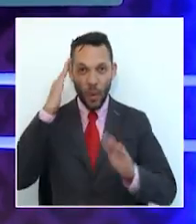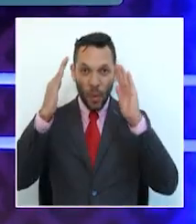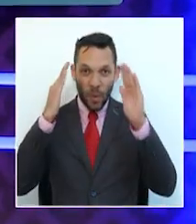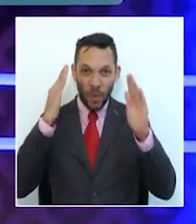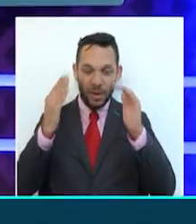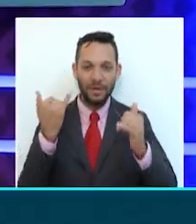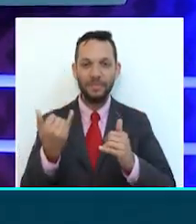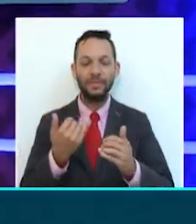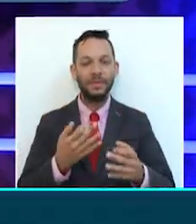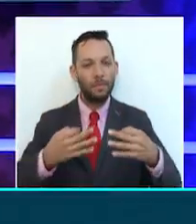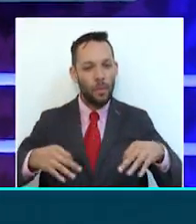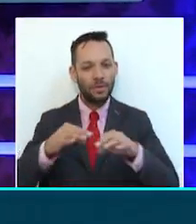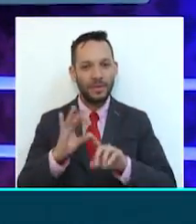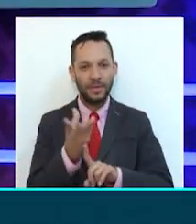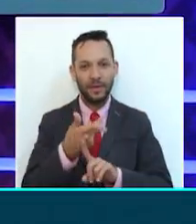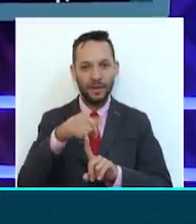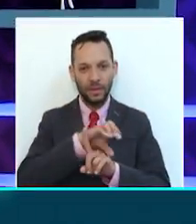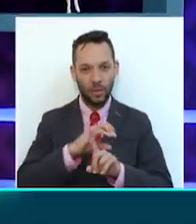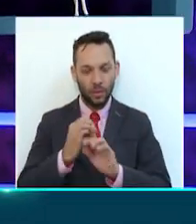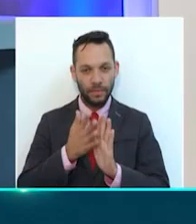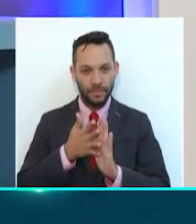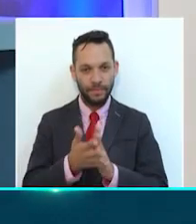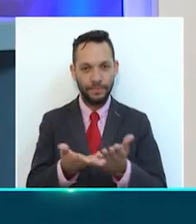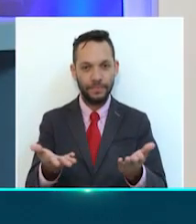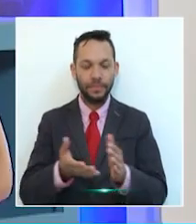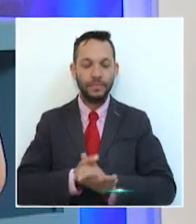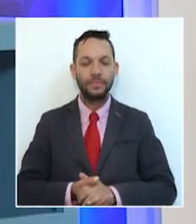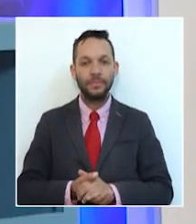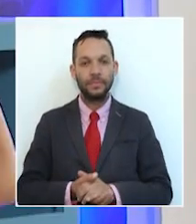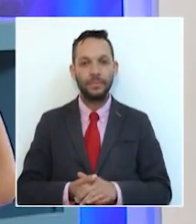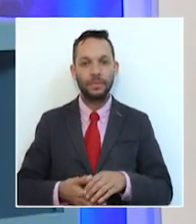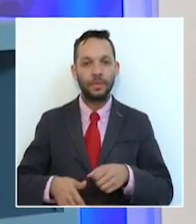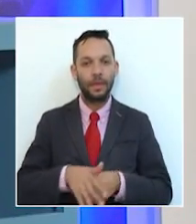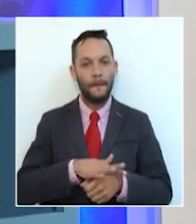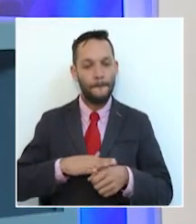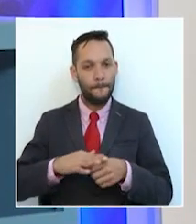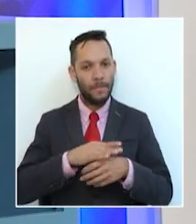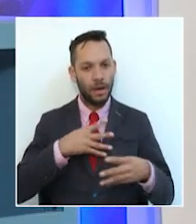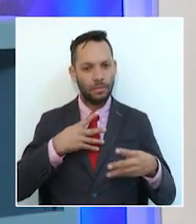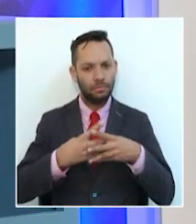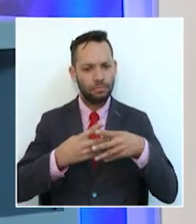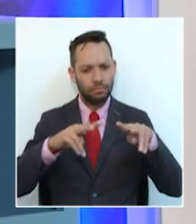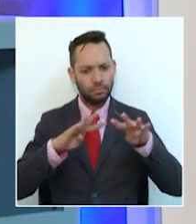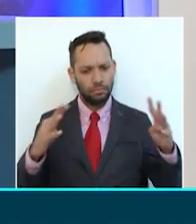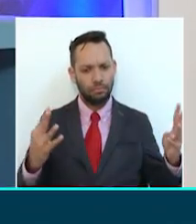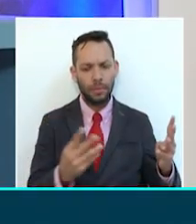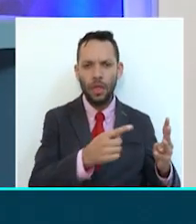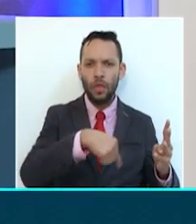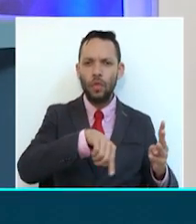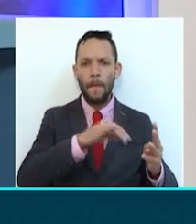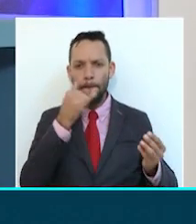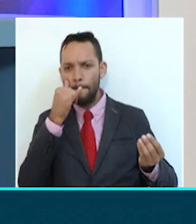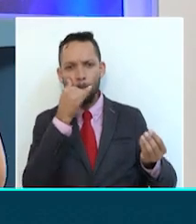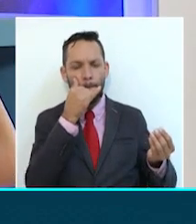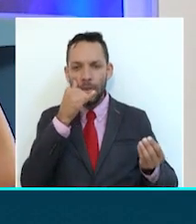Buenas noches, un saludo muy especial, bienvenidos a Sin Estrés. Barrio Enjaulado es el nombre del cortometraje que se rodó en el barrio